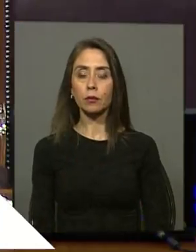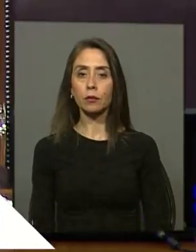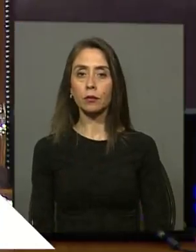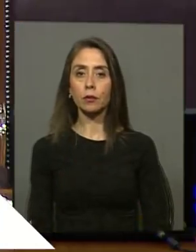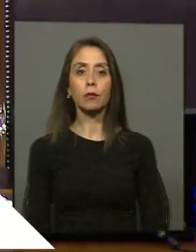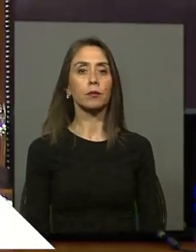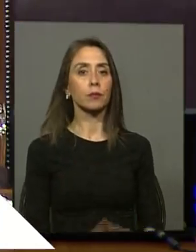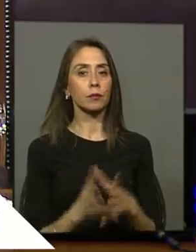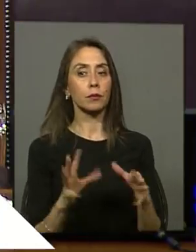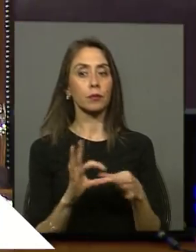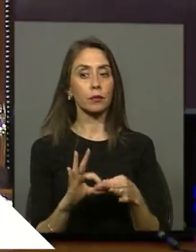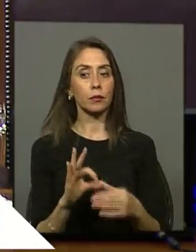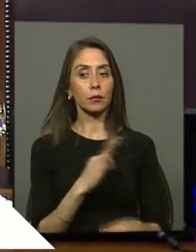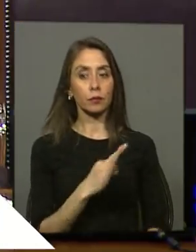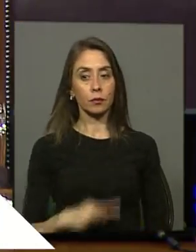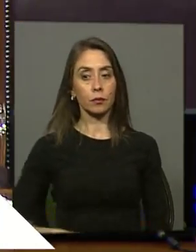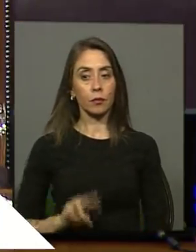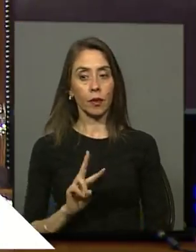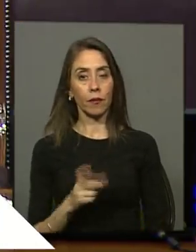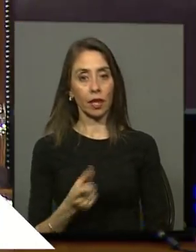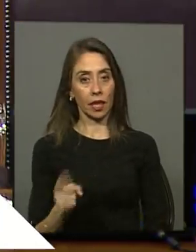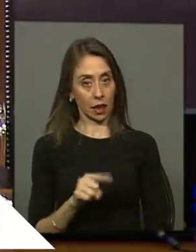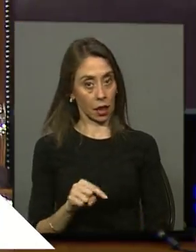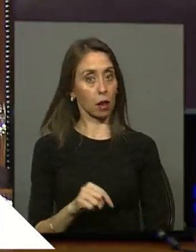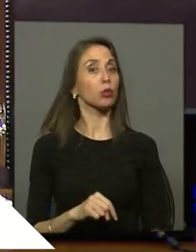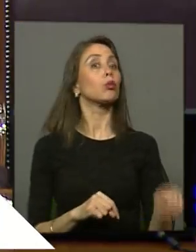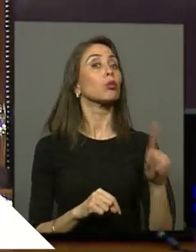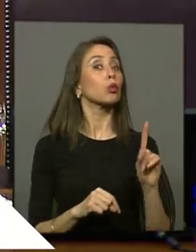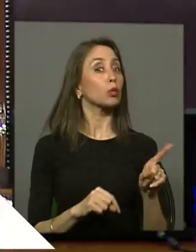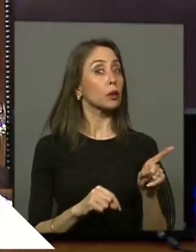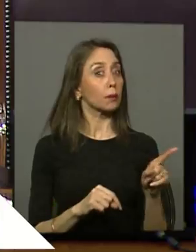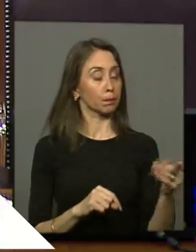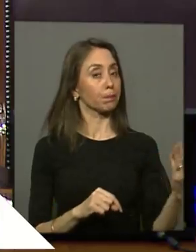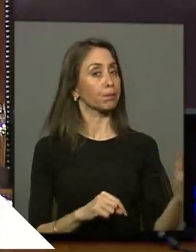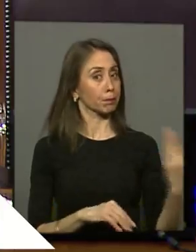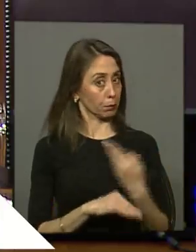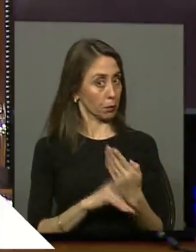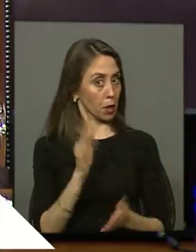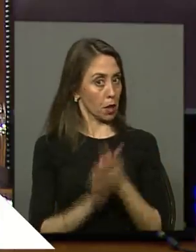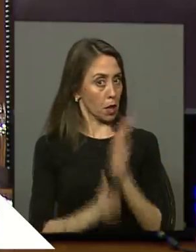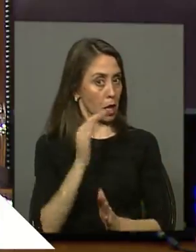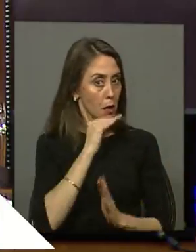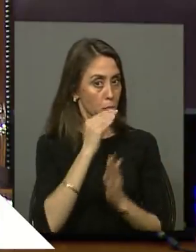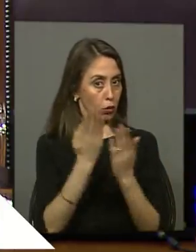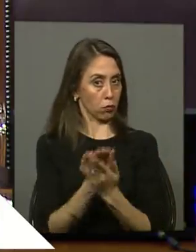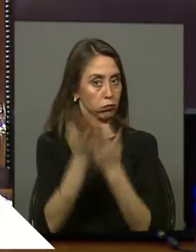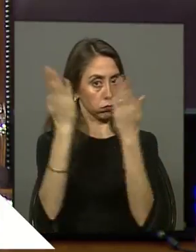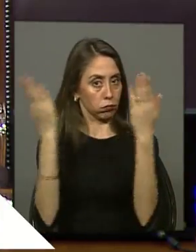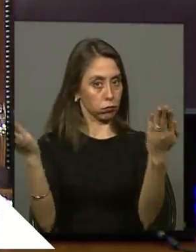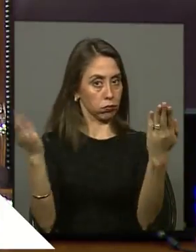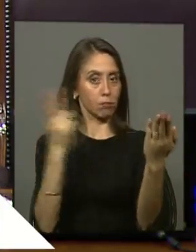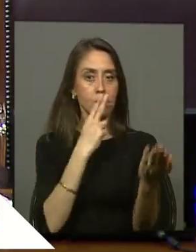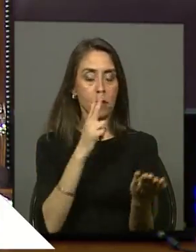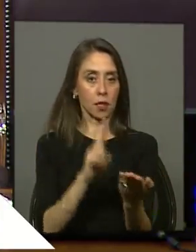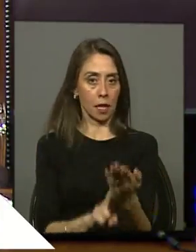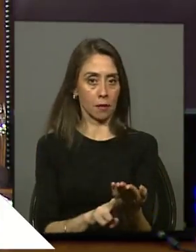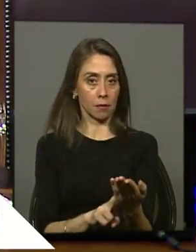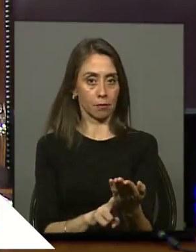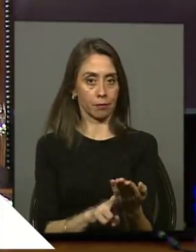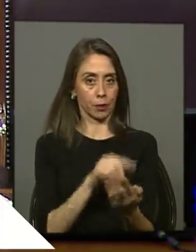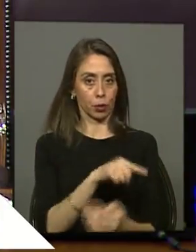muchas gracias diputado Mario Venegas vamos a despachar con la celeridad que usted demanda cada uno de los oficios motivo de vuestra